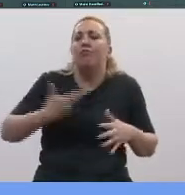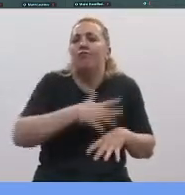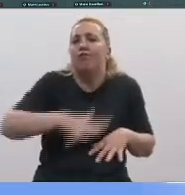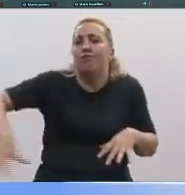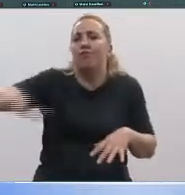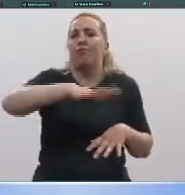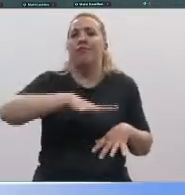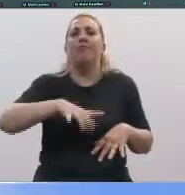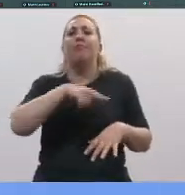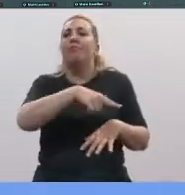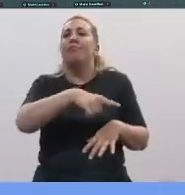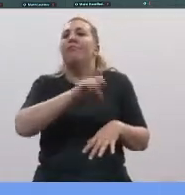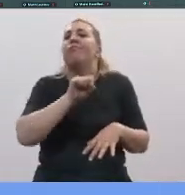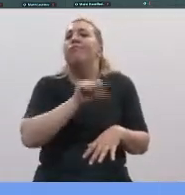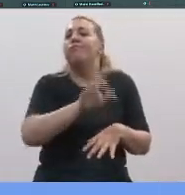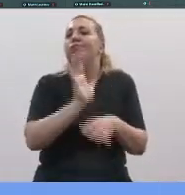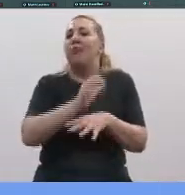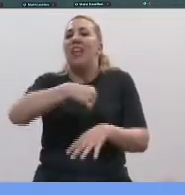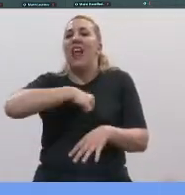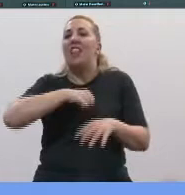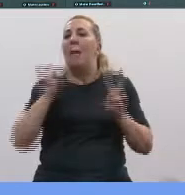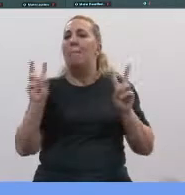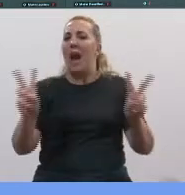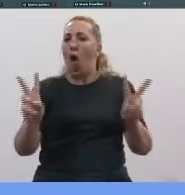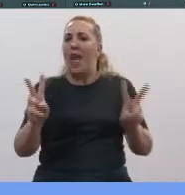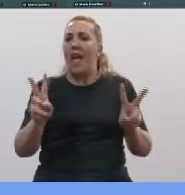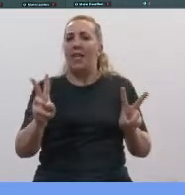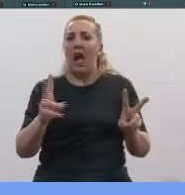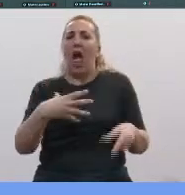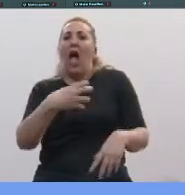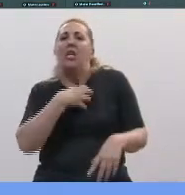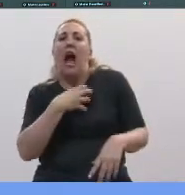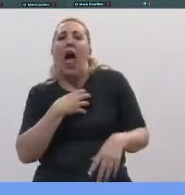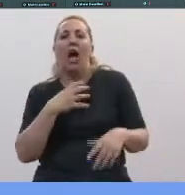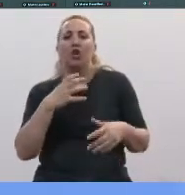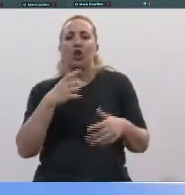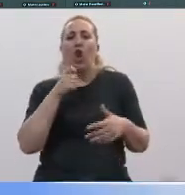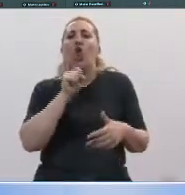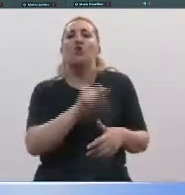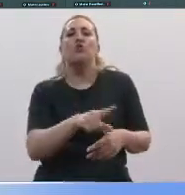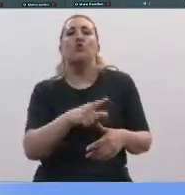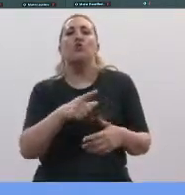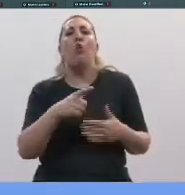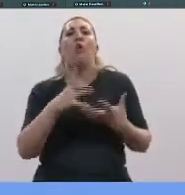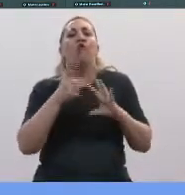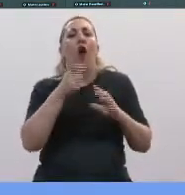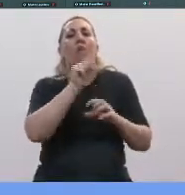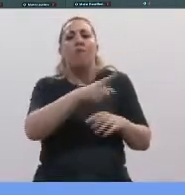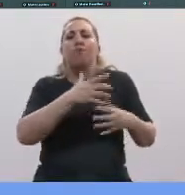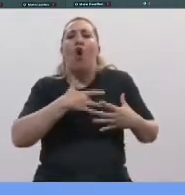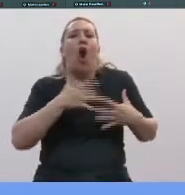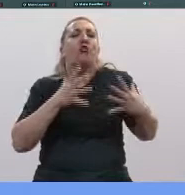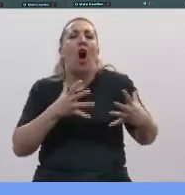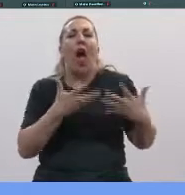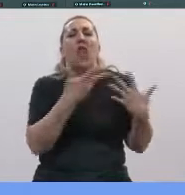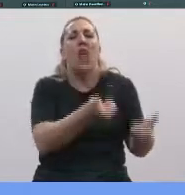su identidad peronista, en su carácter plebeyo, en su espíritu solidario